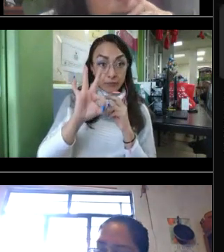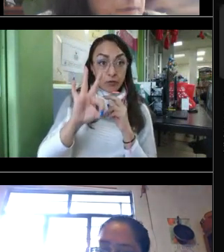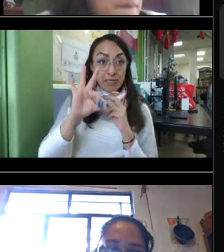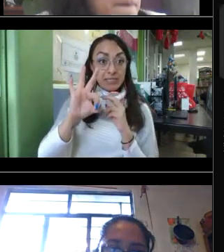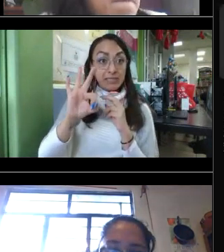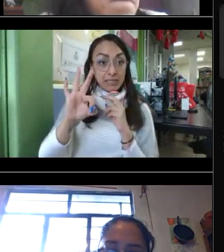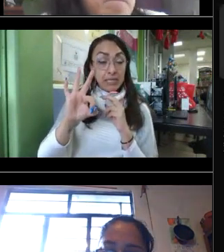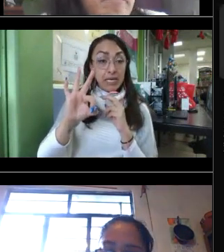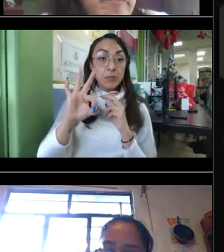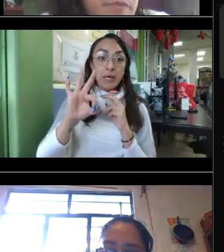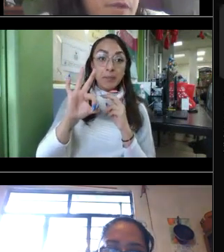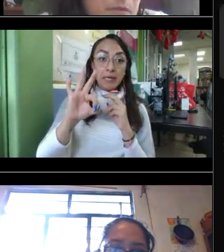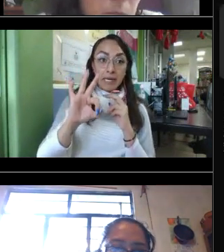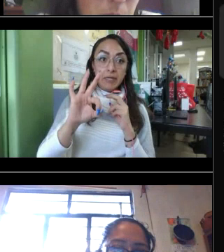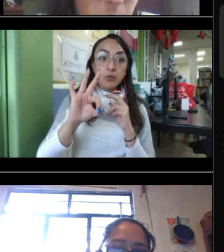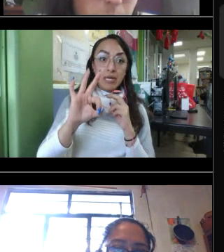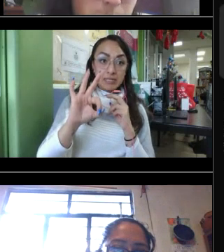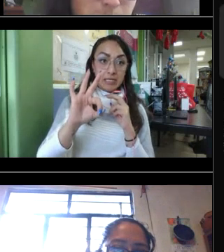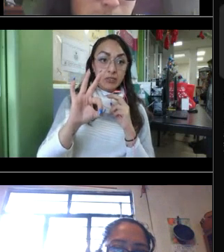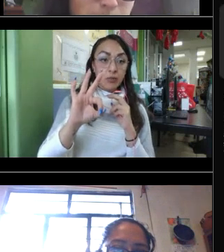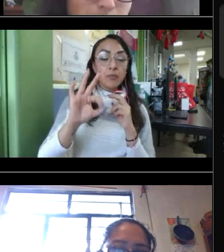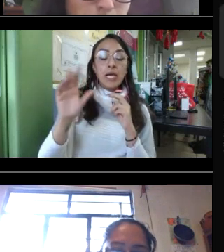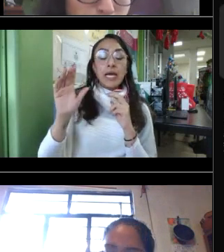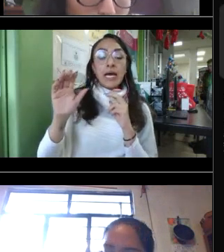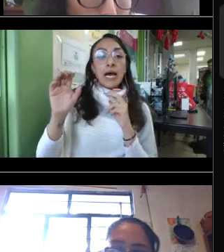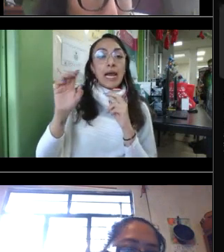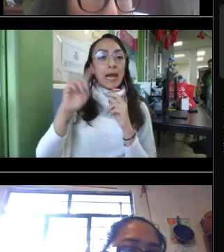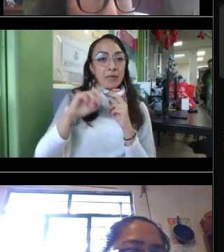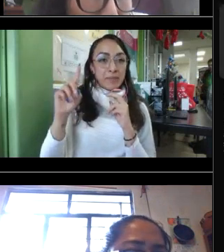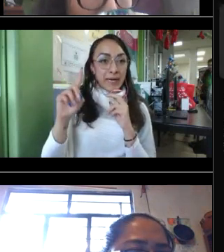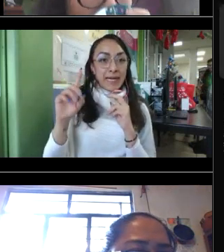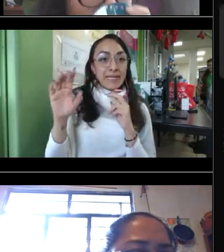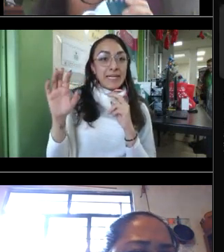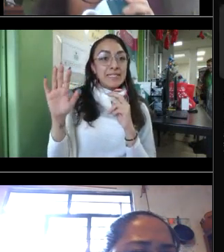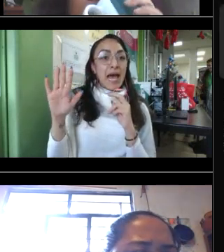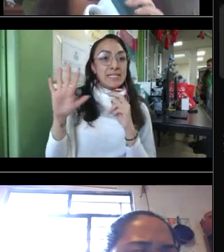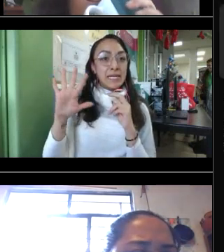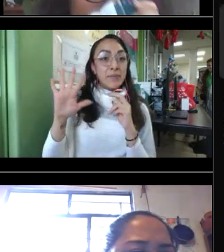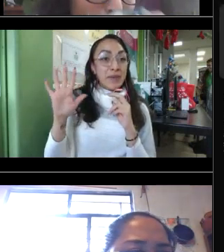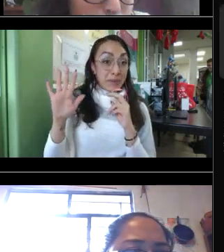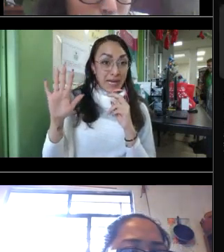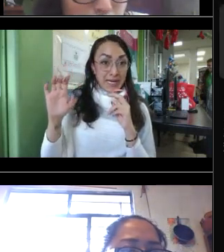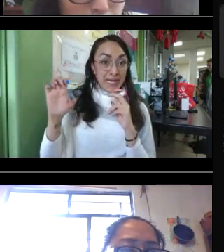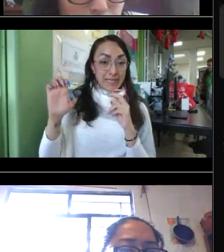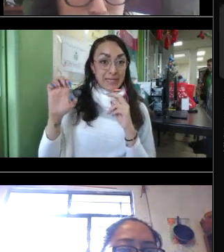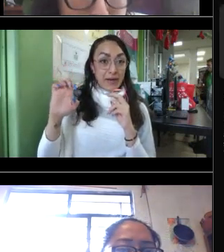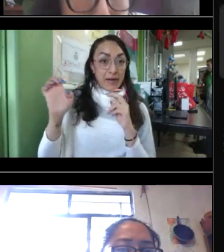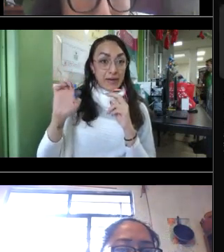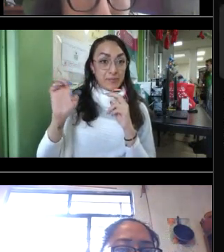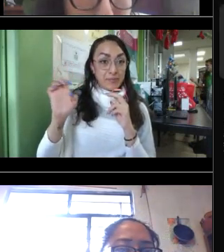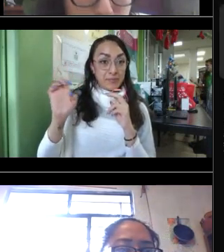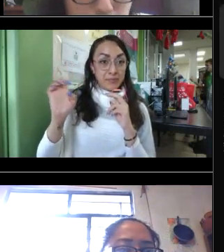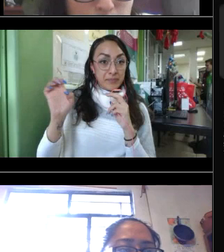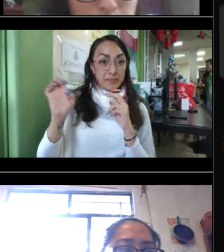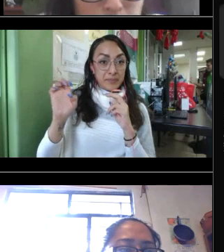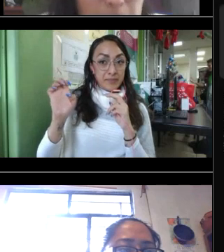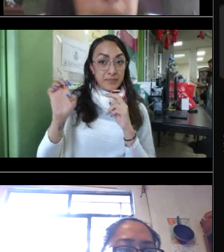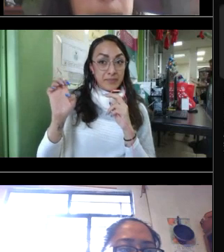menos 3 formas distintas para marcar un acento. La primera es hacer vibrar la letra.